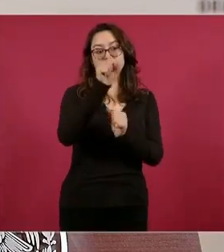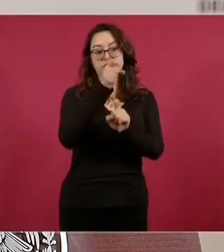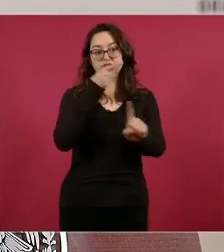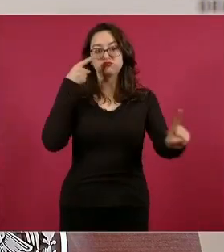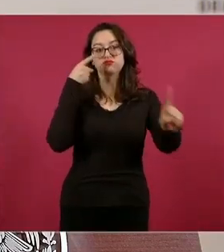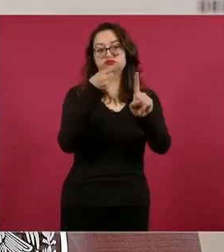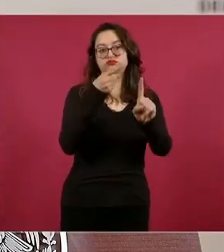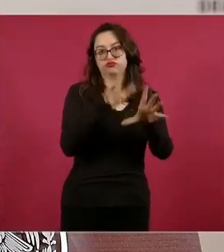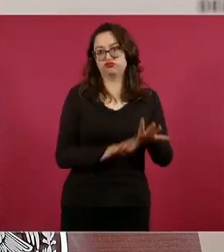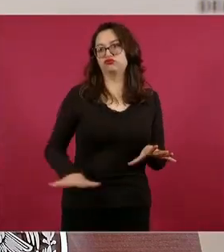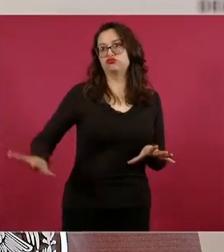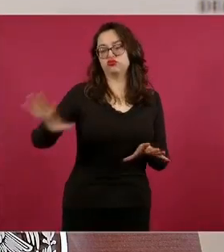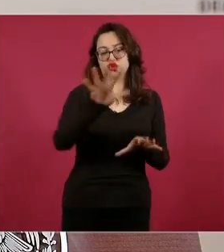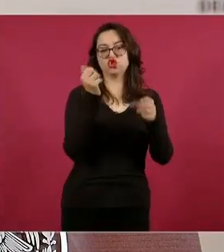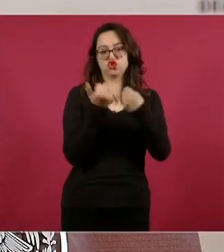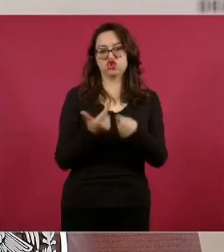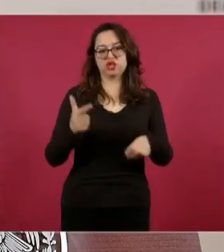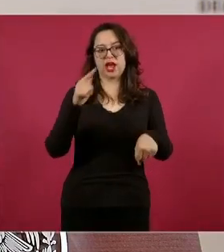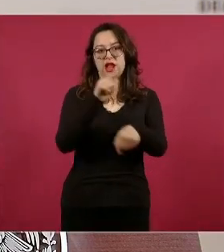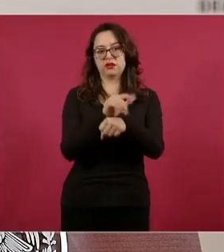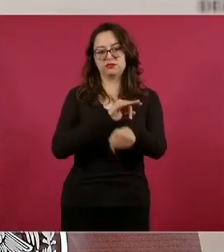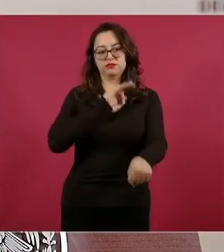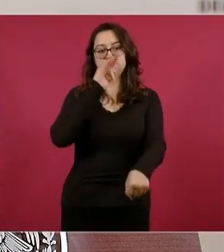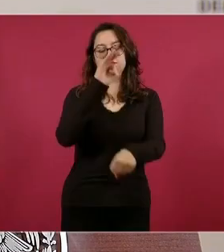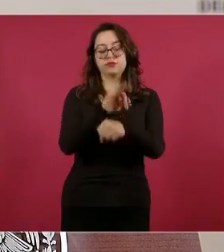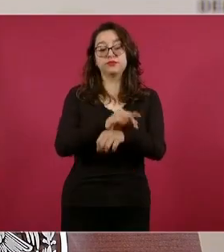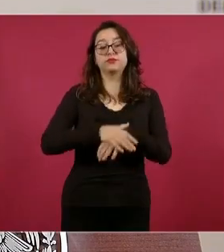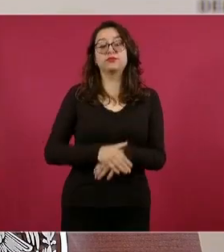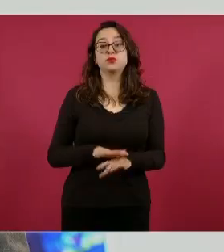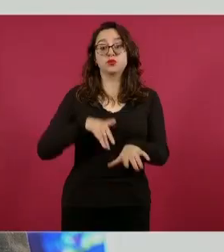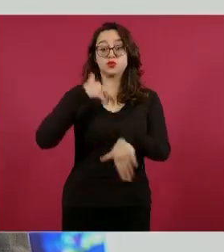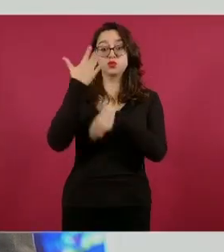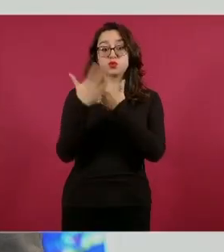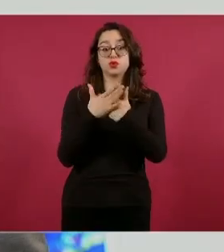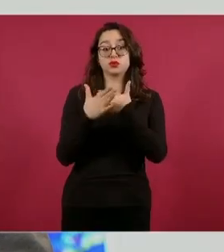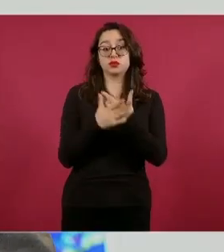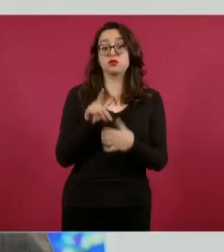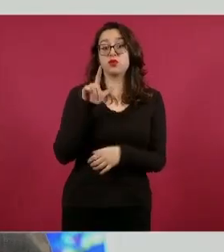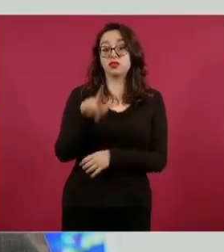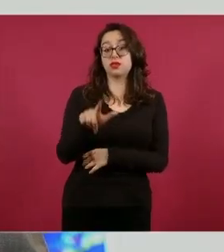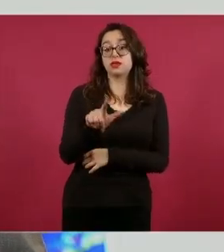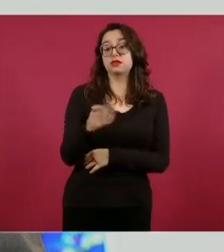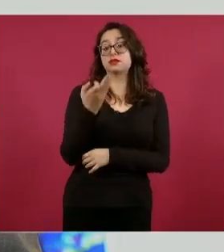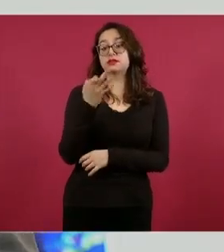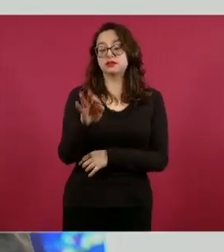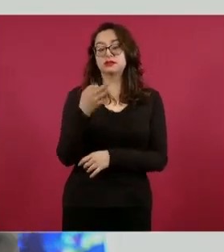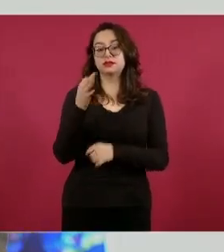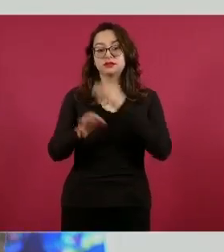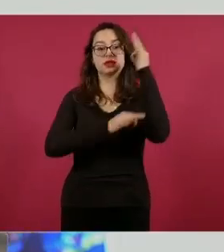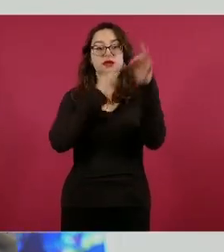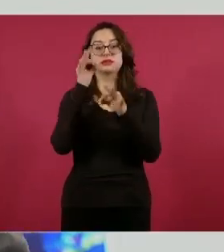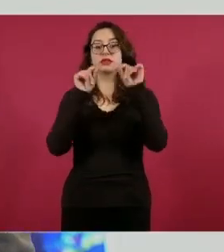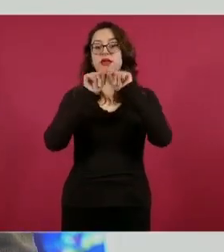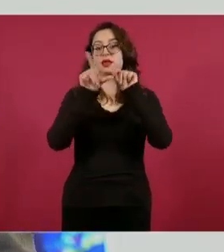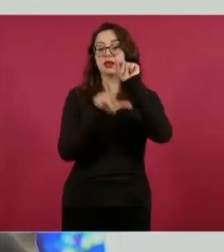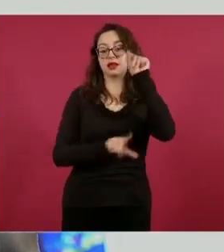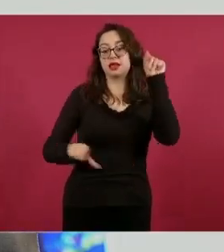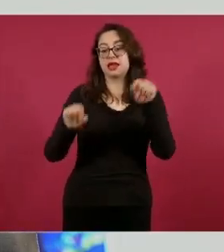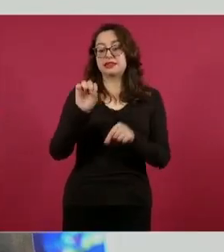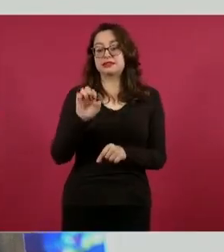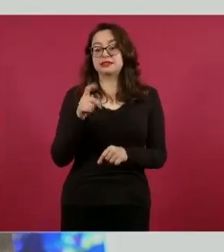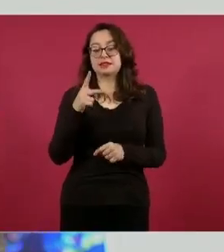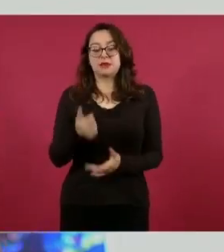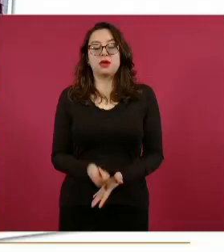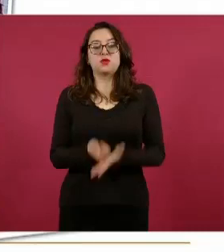Por último, invitamos a todas y todos a participar este 17 de febrero a la Jornada Nacional para la Prevención de Adicciones organizado por la Secretaría de